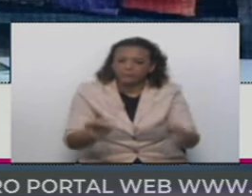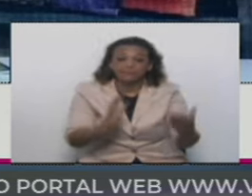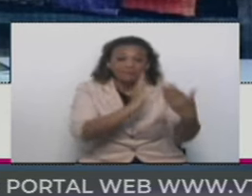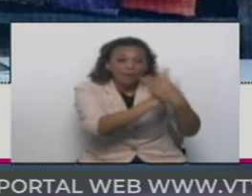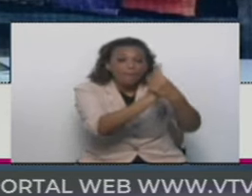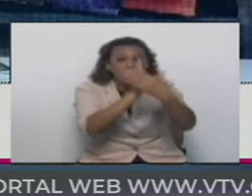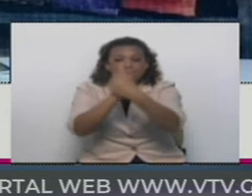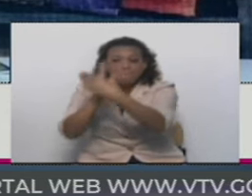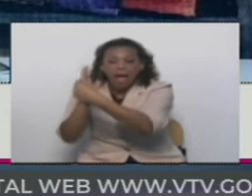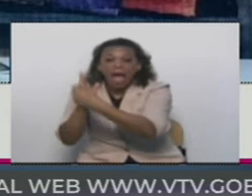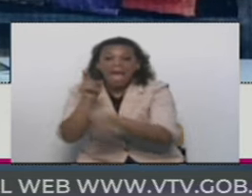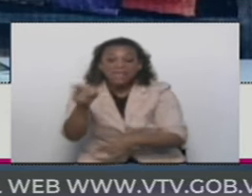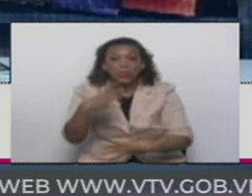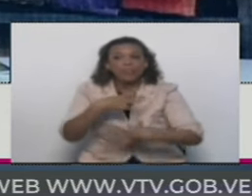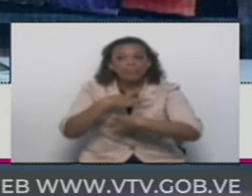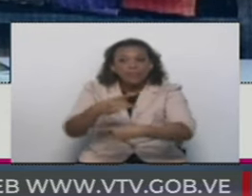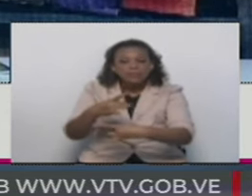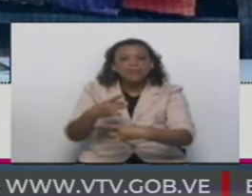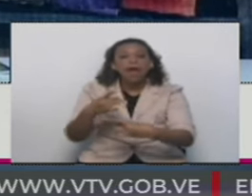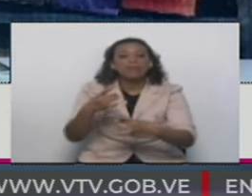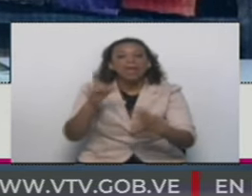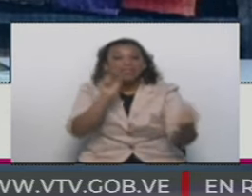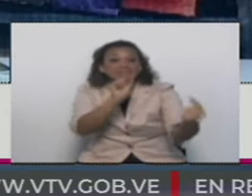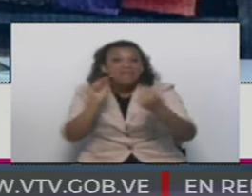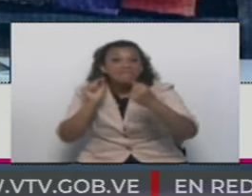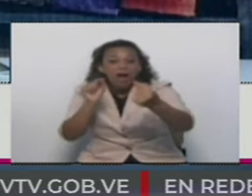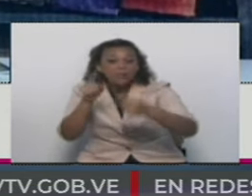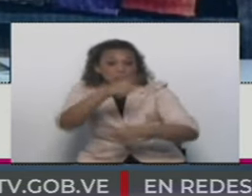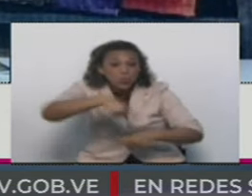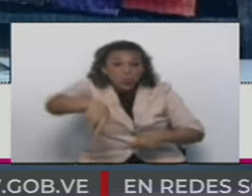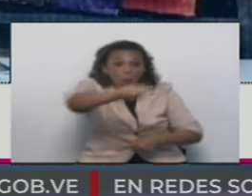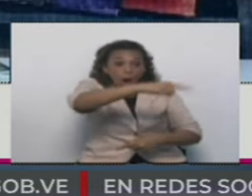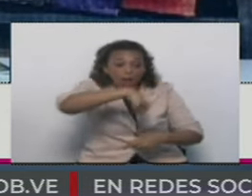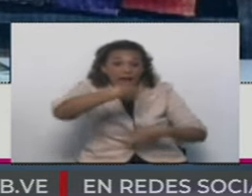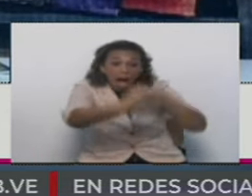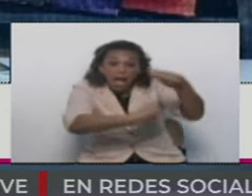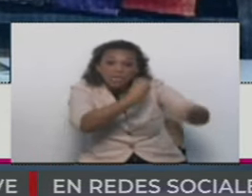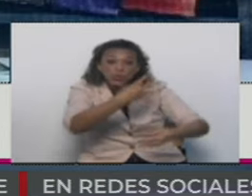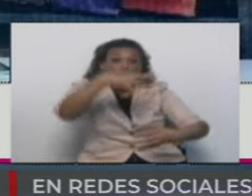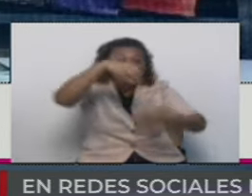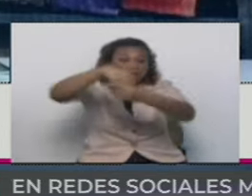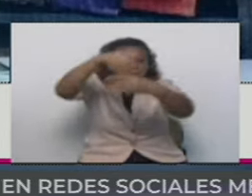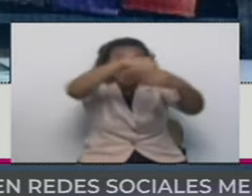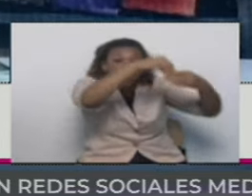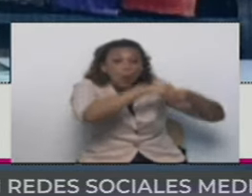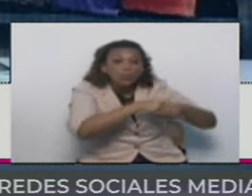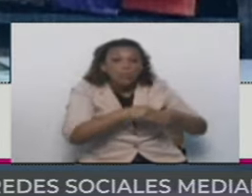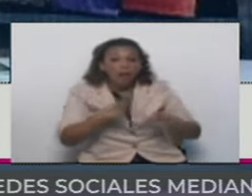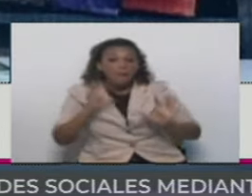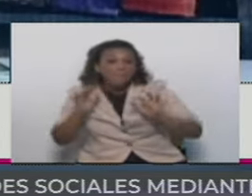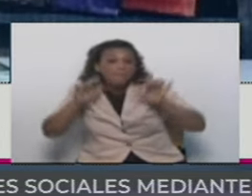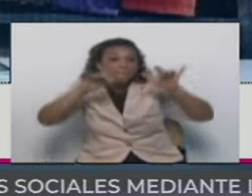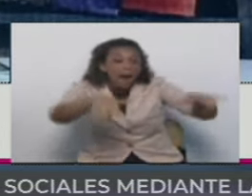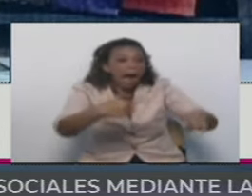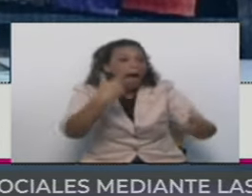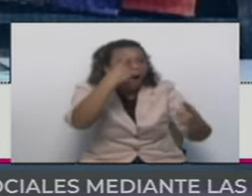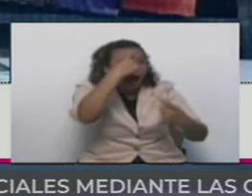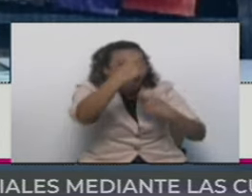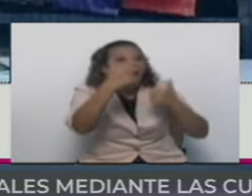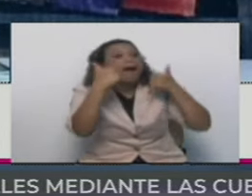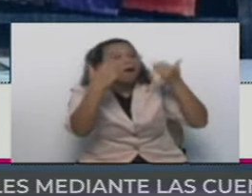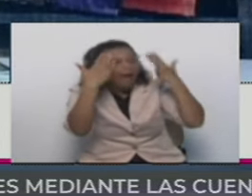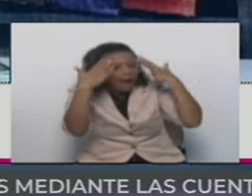Por eso es tan interesante los debates que ustedes han librado, donde la gente ha captado la